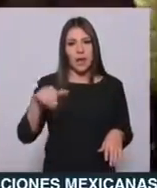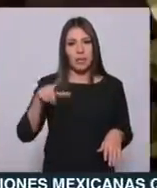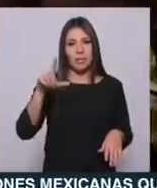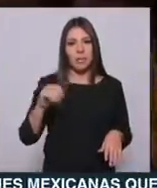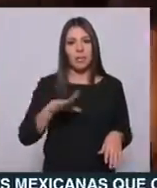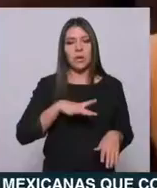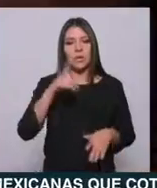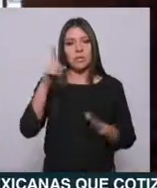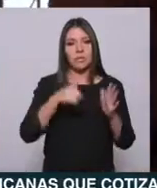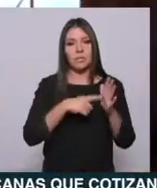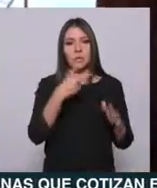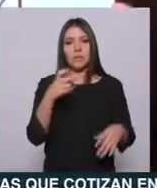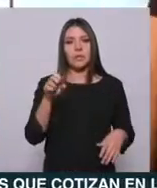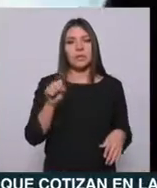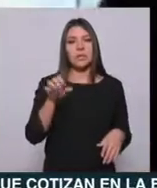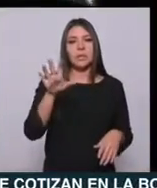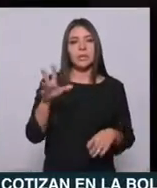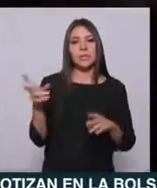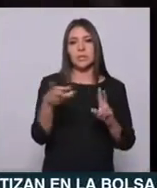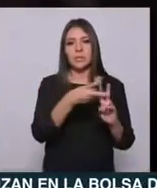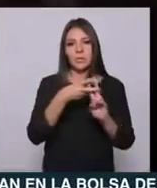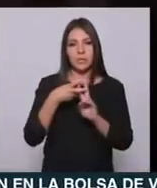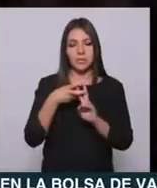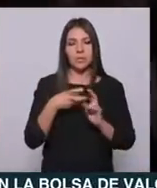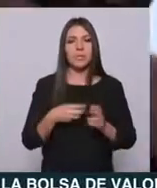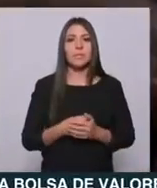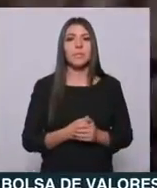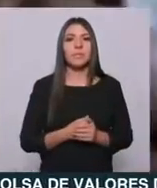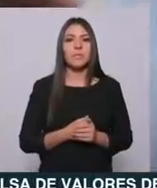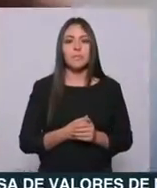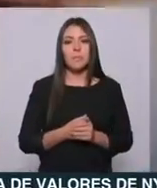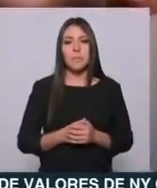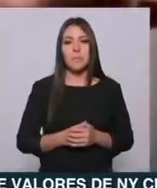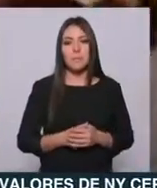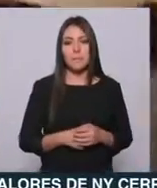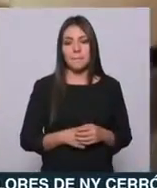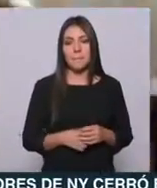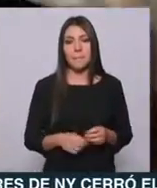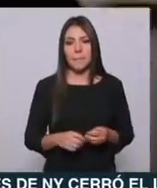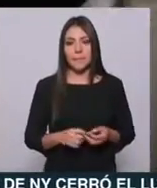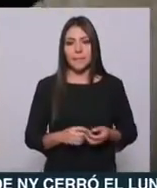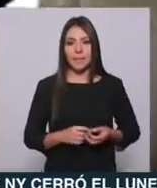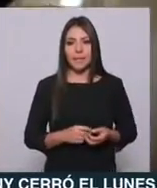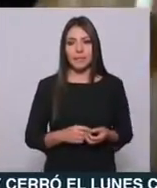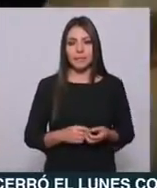cometieron 1.265 secuestros. Alberto Álvarez Santana, 21 Noticias.